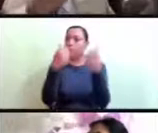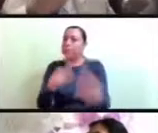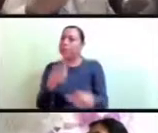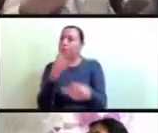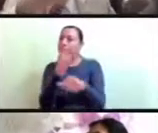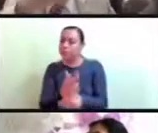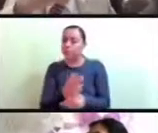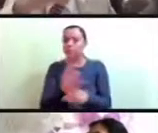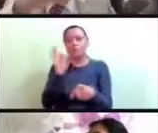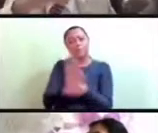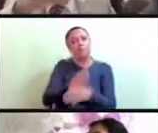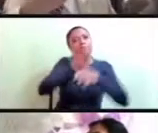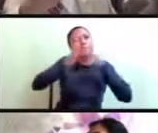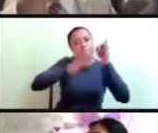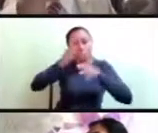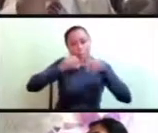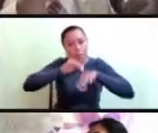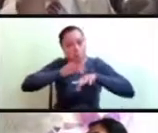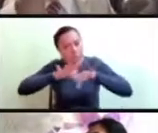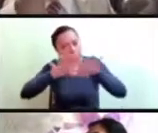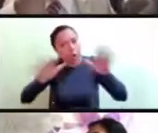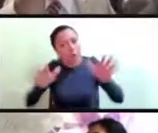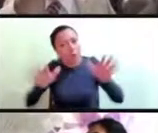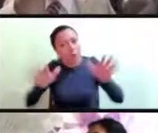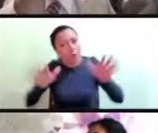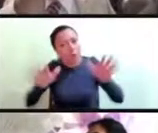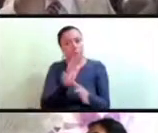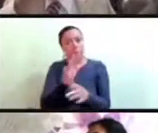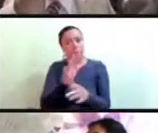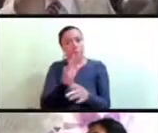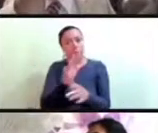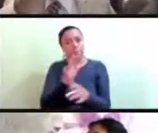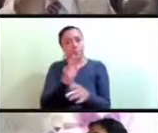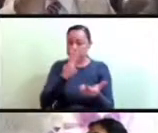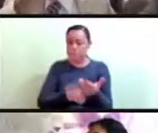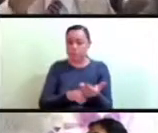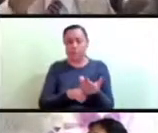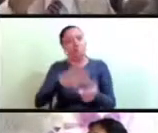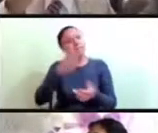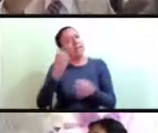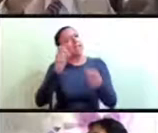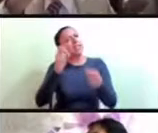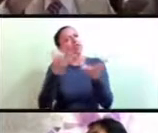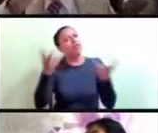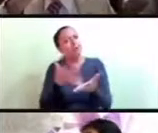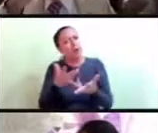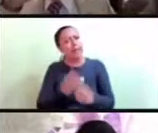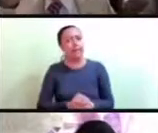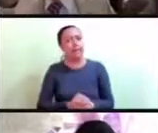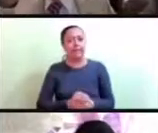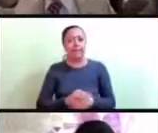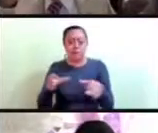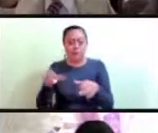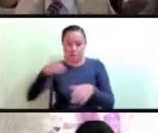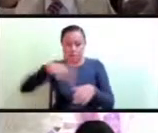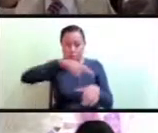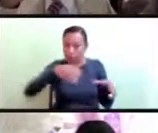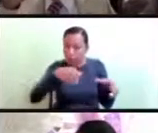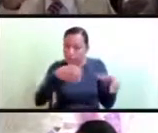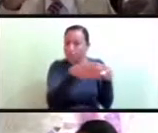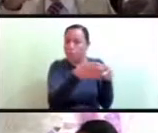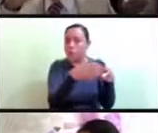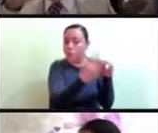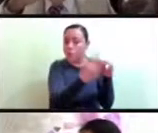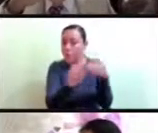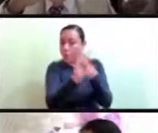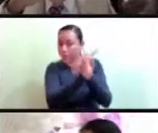y difusión del patrimonio cultural, abarcando con ello a un subconjunto del pueblo mexicano.